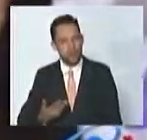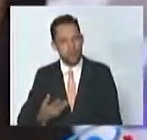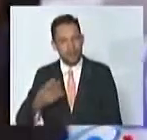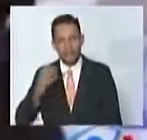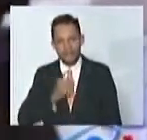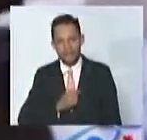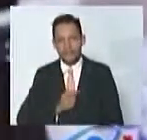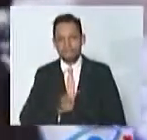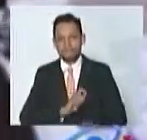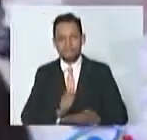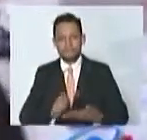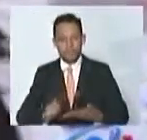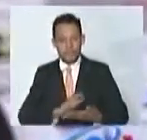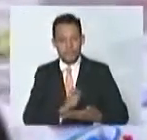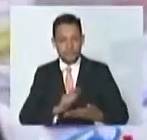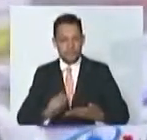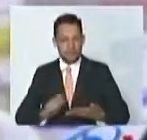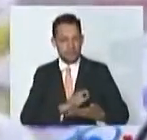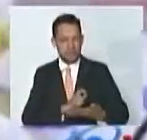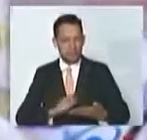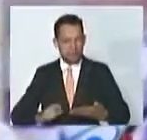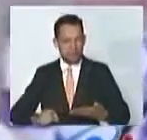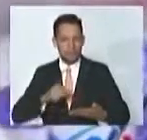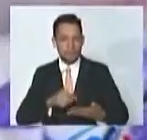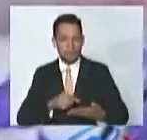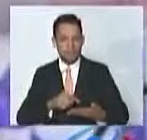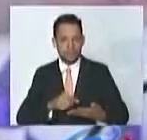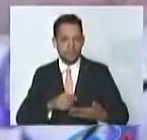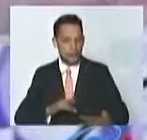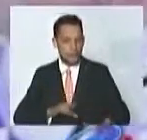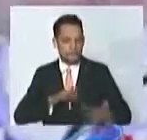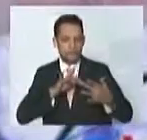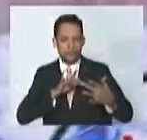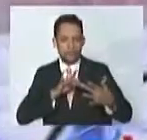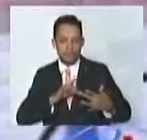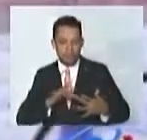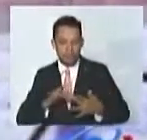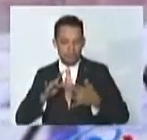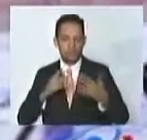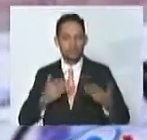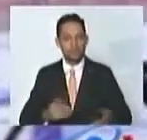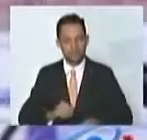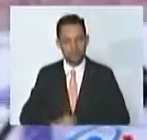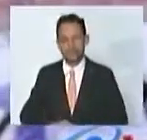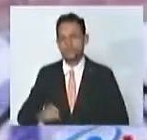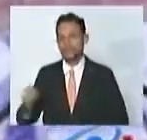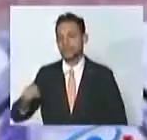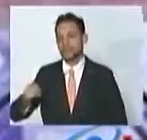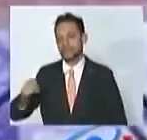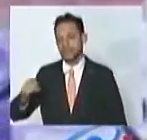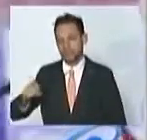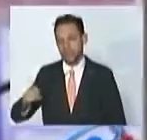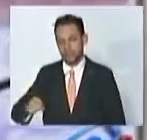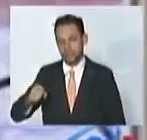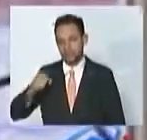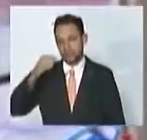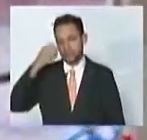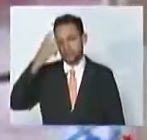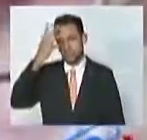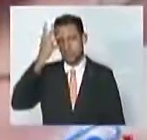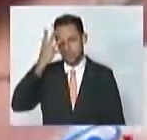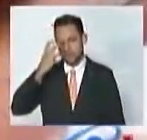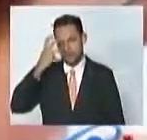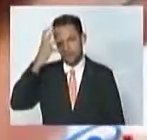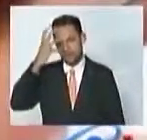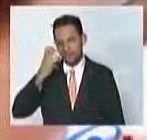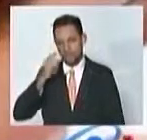la escritura va relacionado también con esto. Un paciente dentro de la evaluación psicológica